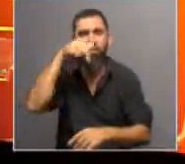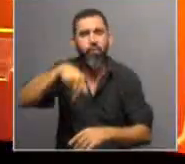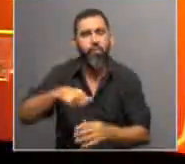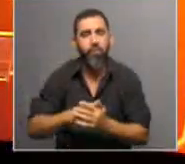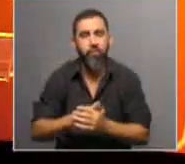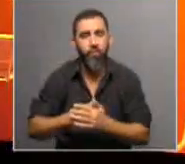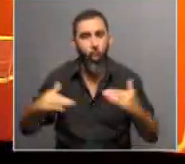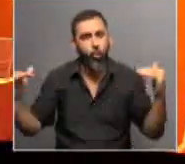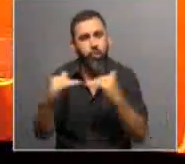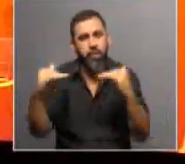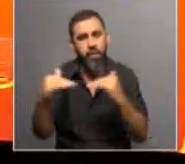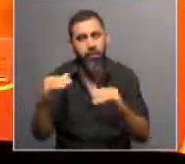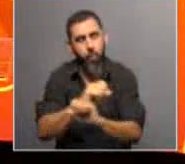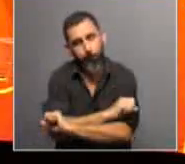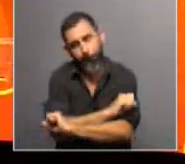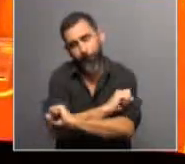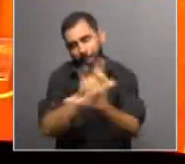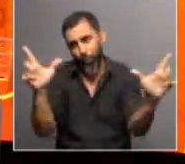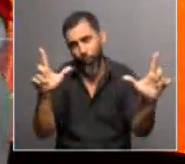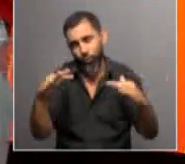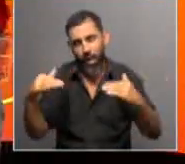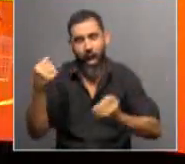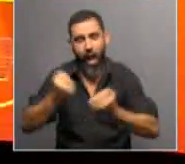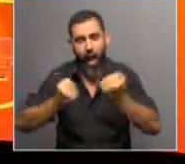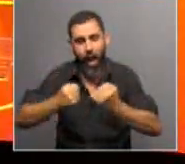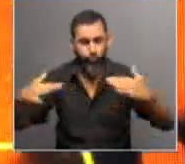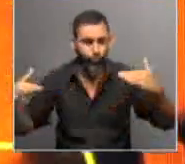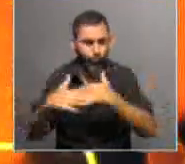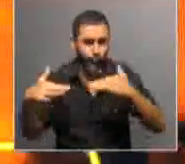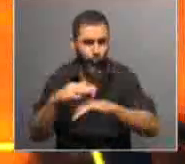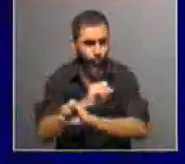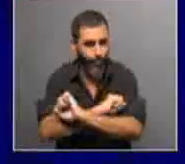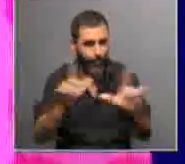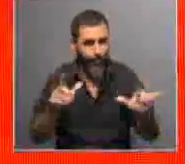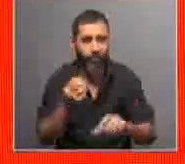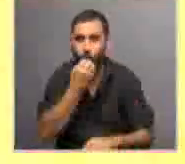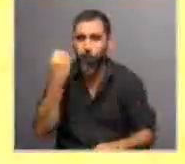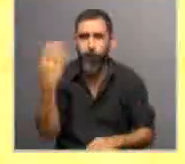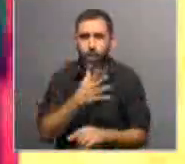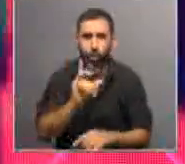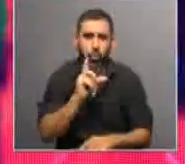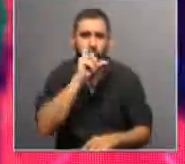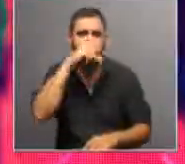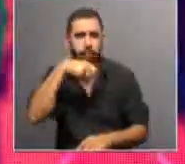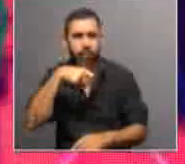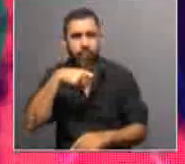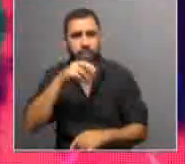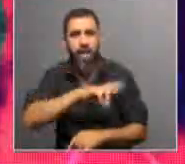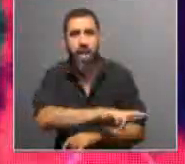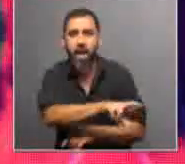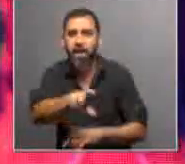El tráfico. ¿Es lo peor? Sí, lo peor. El tráfico es lo peor. Y la mejor de Montevideo es la